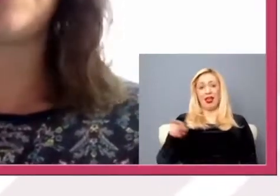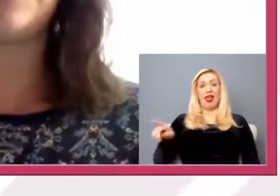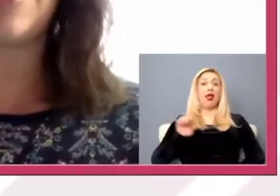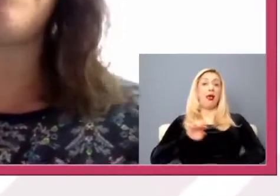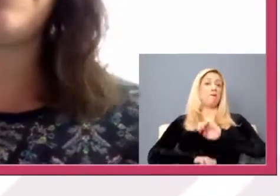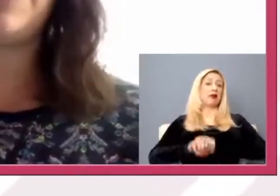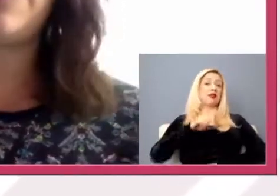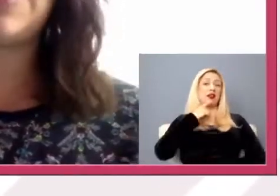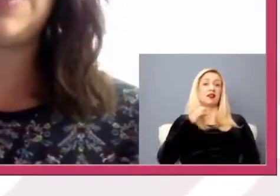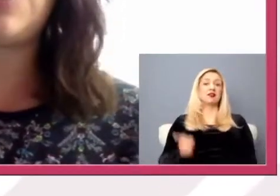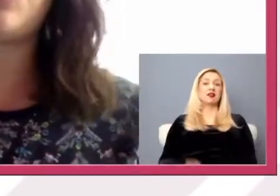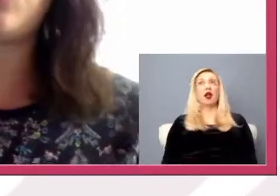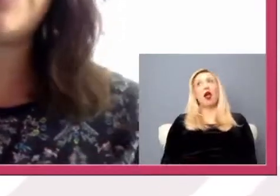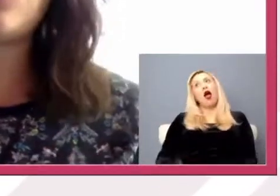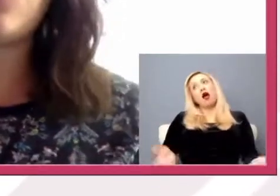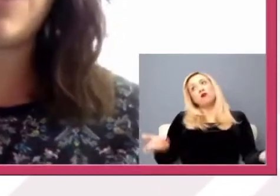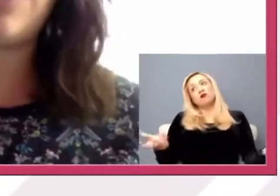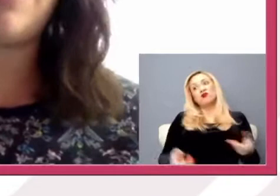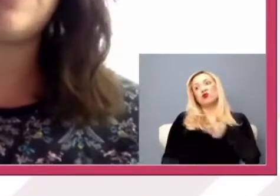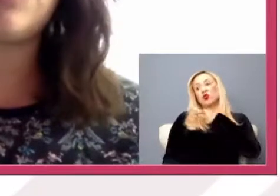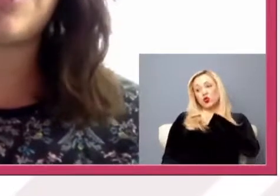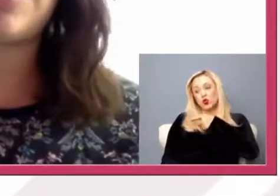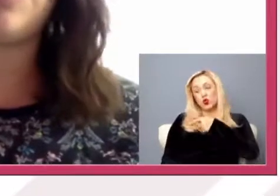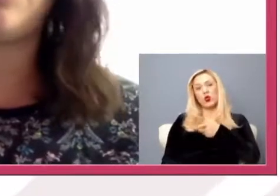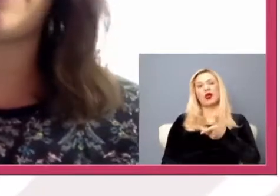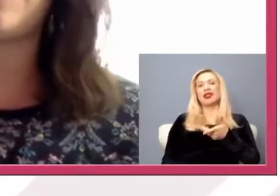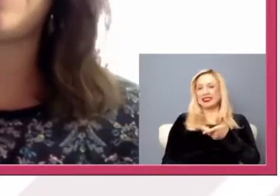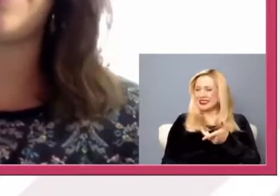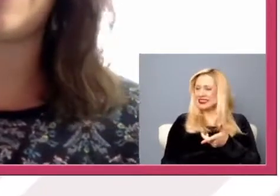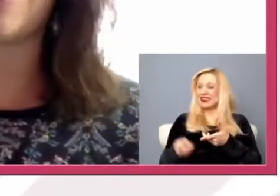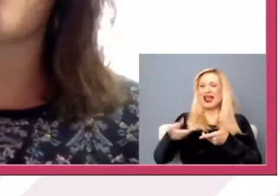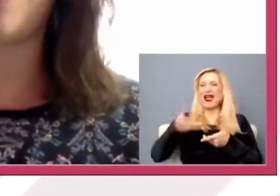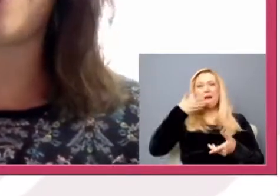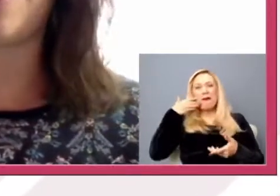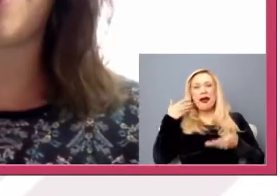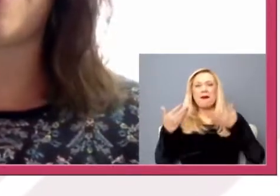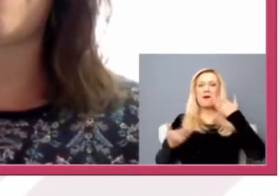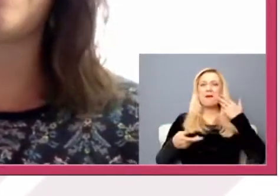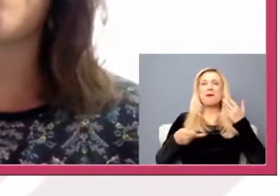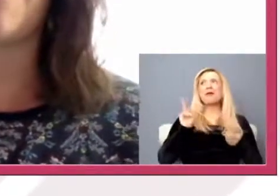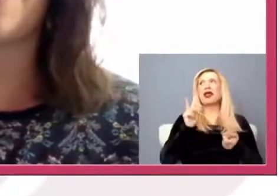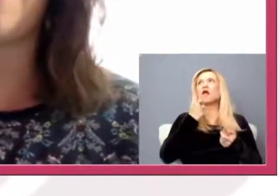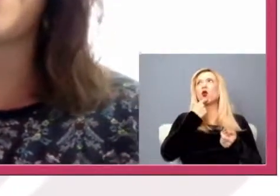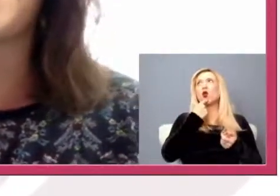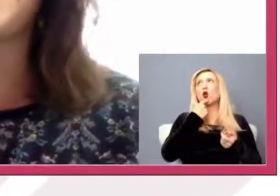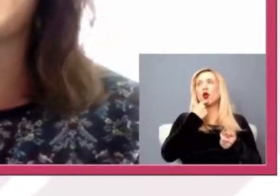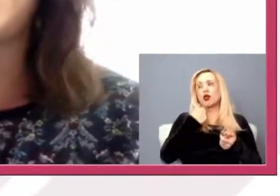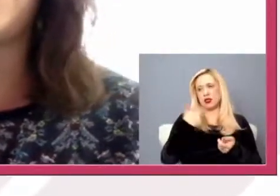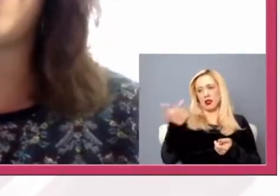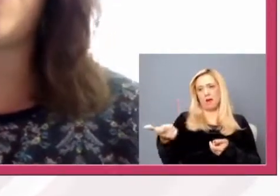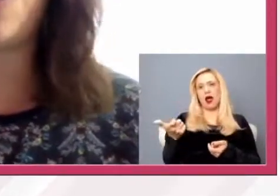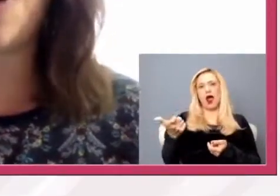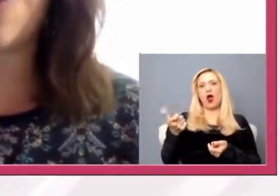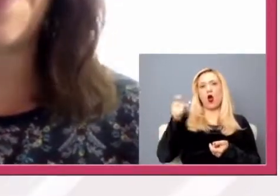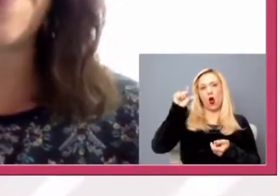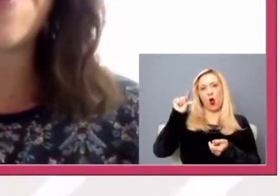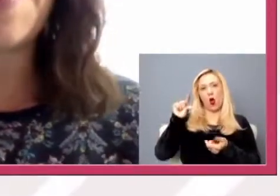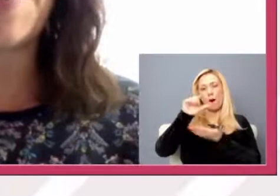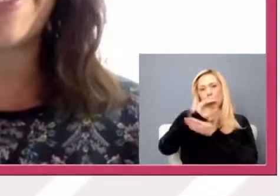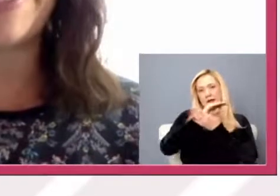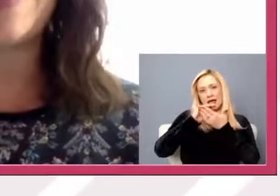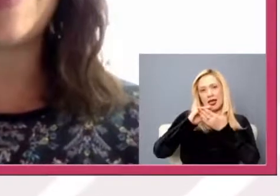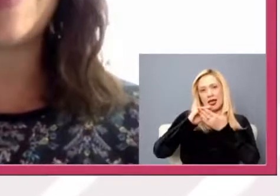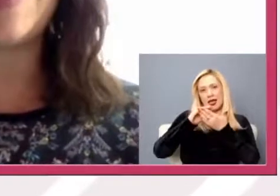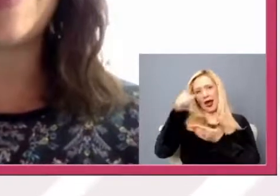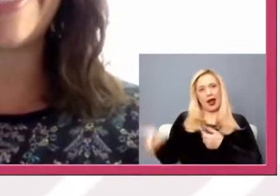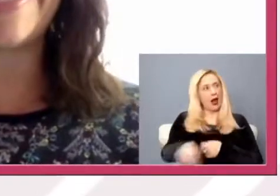criterio de decir, mira, pues como tú eres muy bueno y tienes mucha actitud, lo que vamos a hacer es apoyarte y te vamos a pagar la mitad del servicio de la nutrióloga para